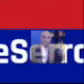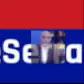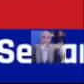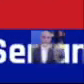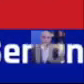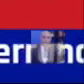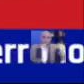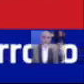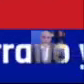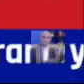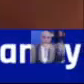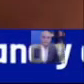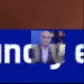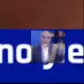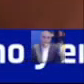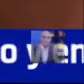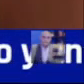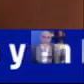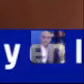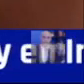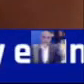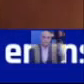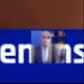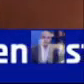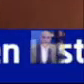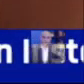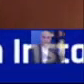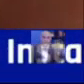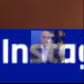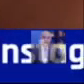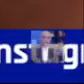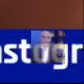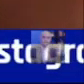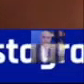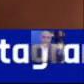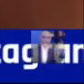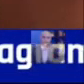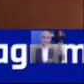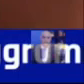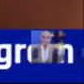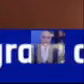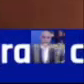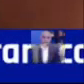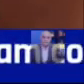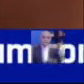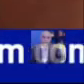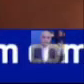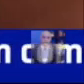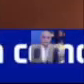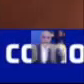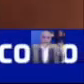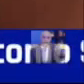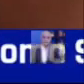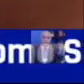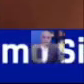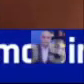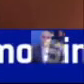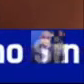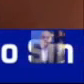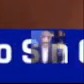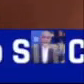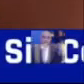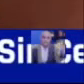contra la libertad de difusión que los mexicanos en general, los periodistas en particular, tenemos derecho